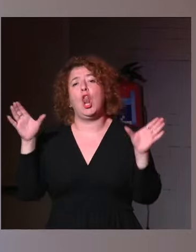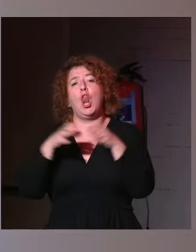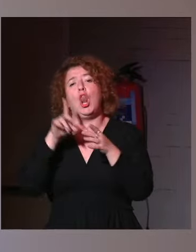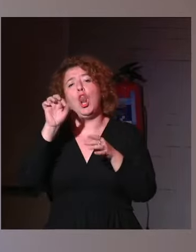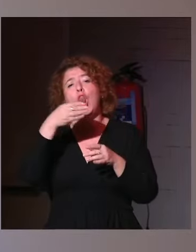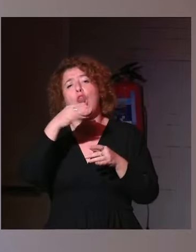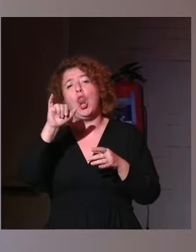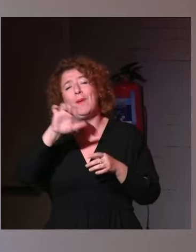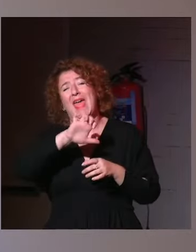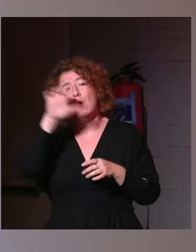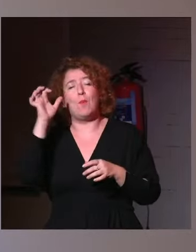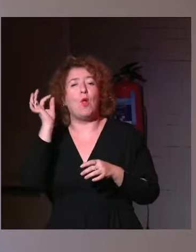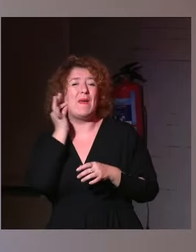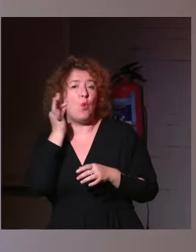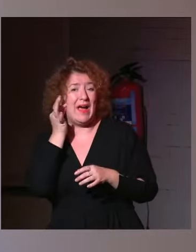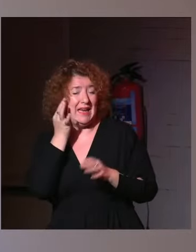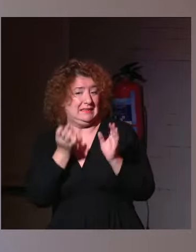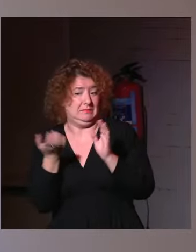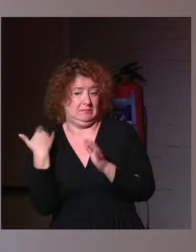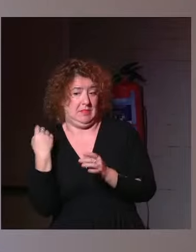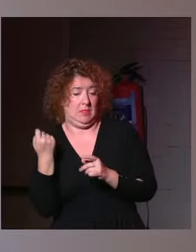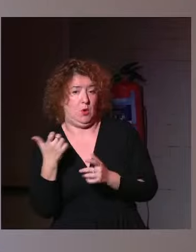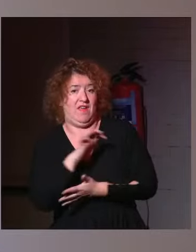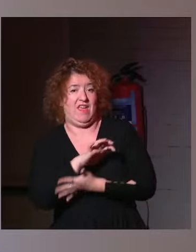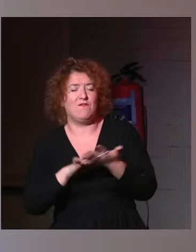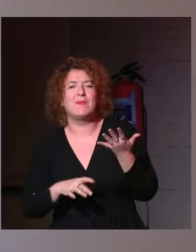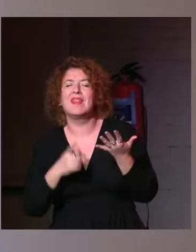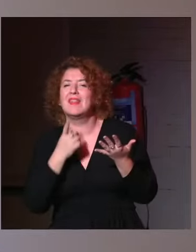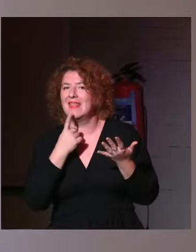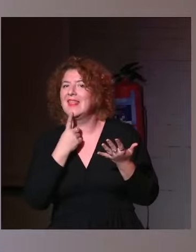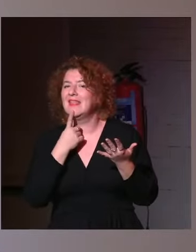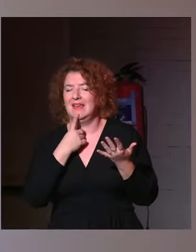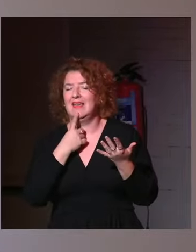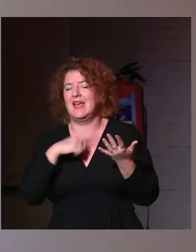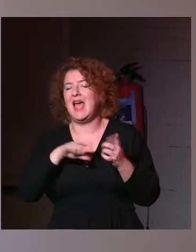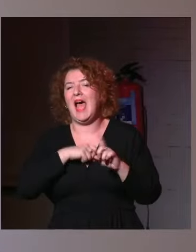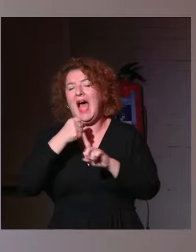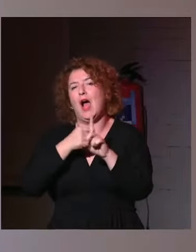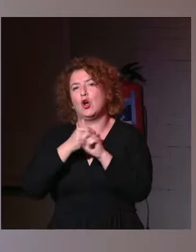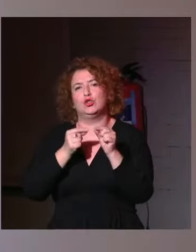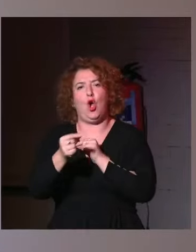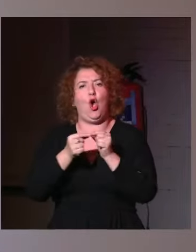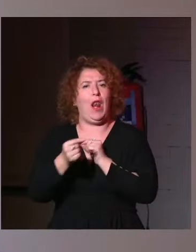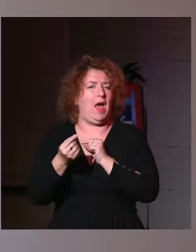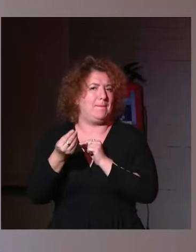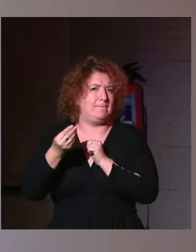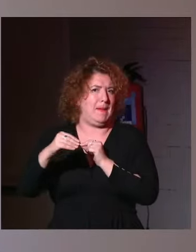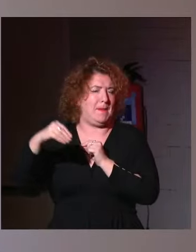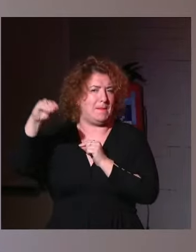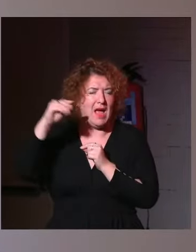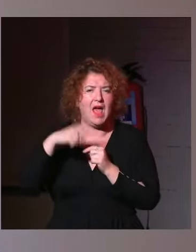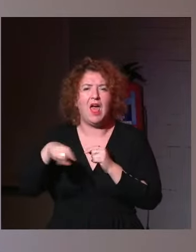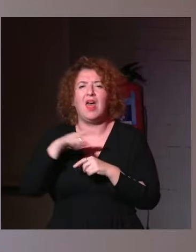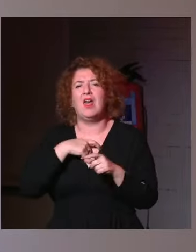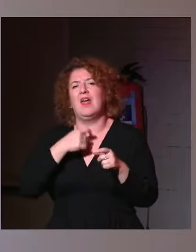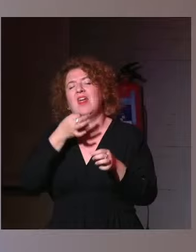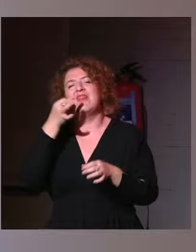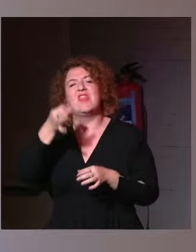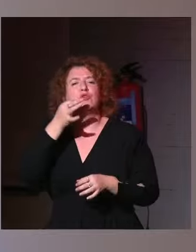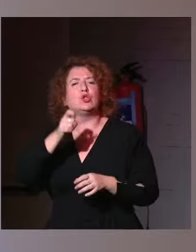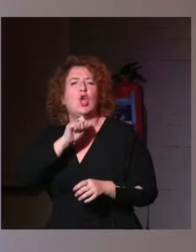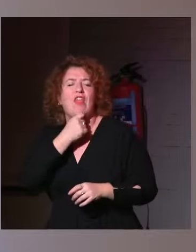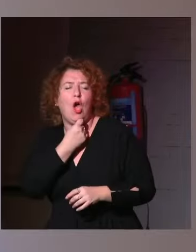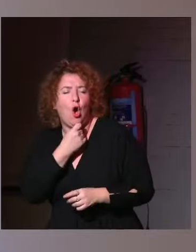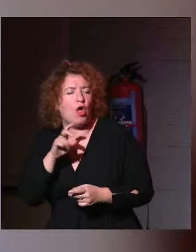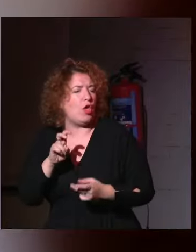tiene un informe reciente en la que alerta también del incremento de este acoso online habla de los discursos de odio pero también habla no de